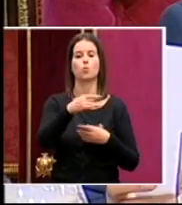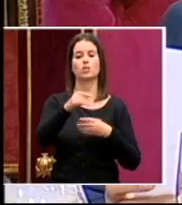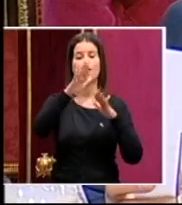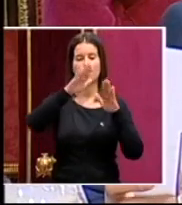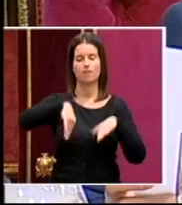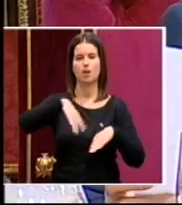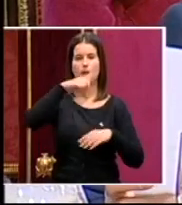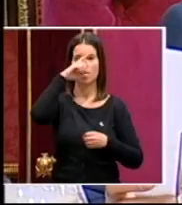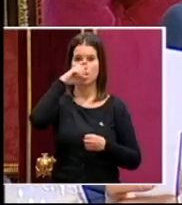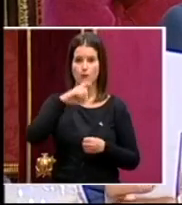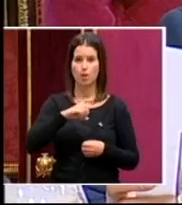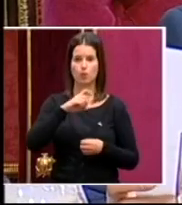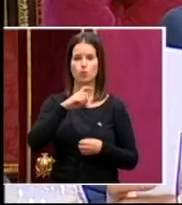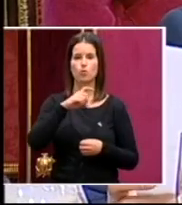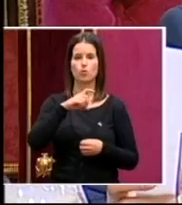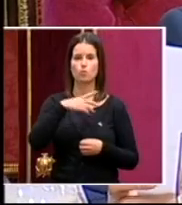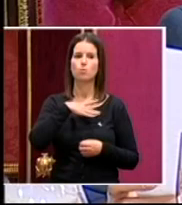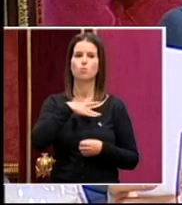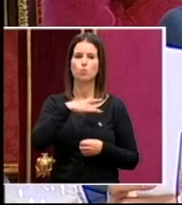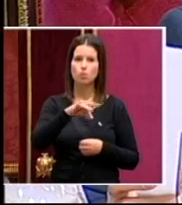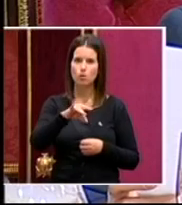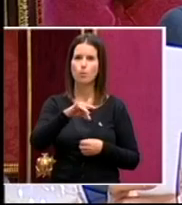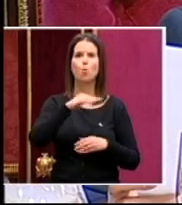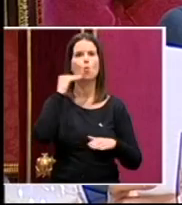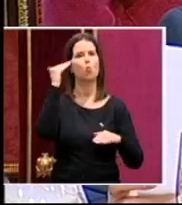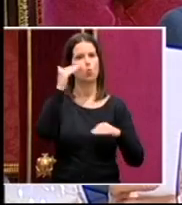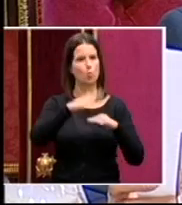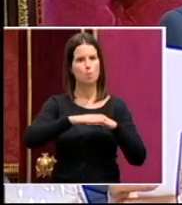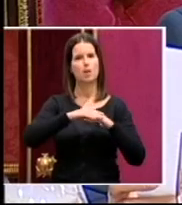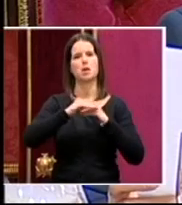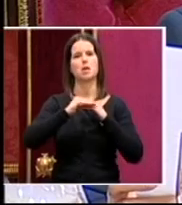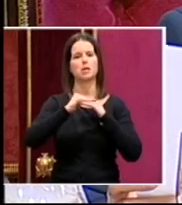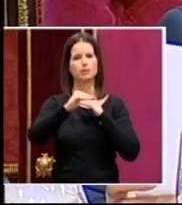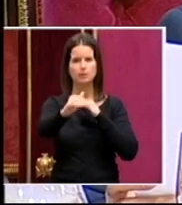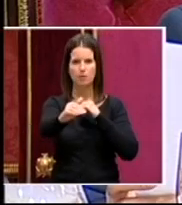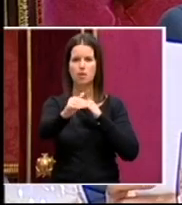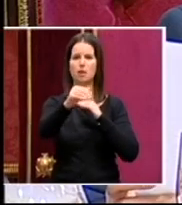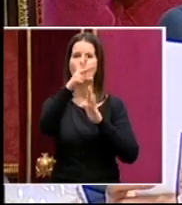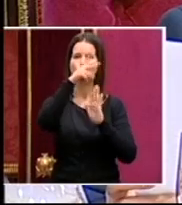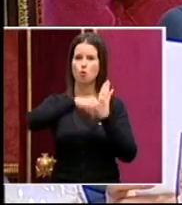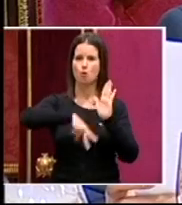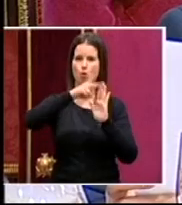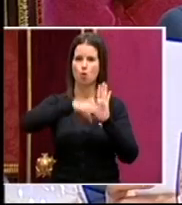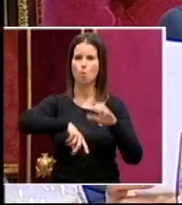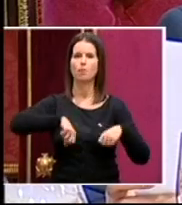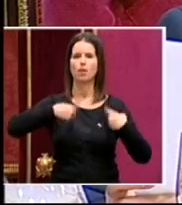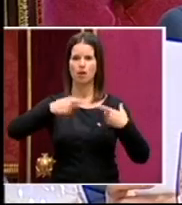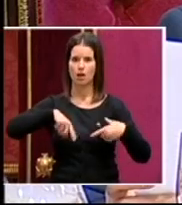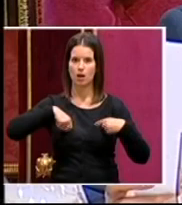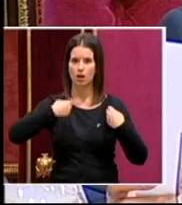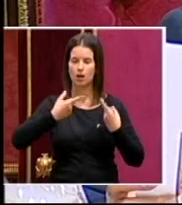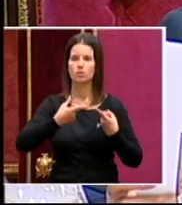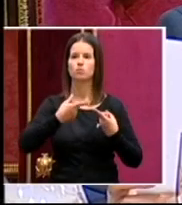ejercicio pudiéramos llegar al cumplimiento de la estabilidad y de la regla de gasto, si bien es verdad que con